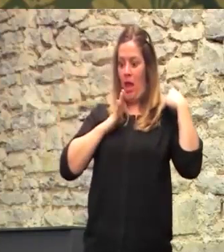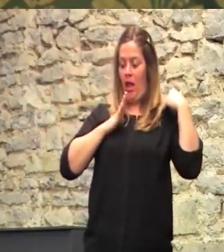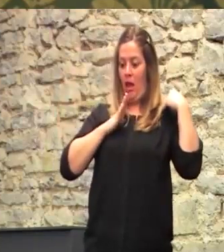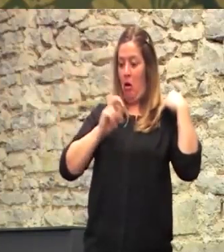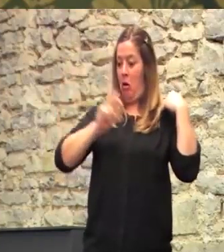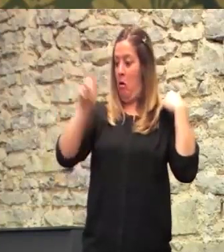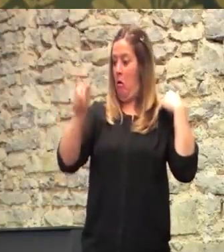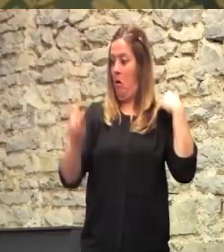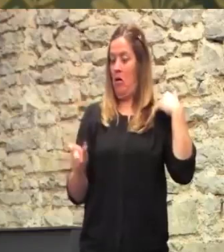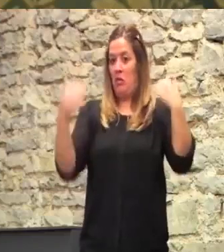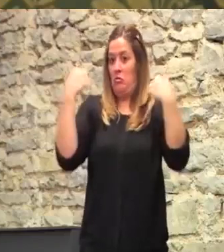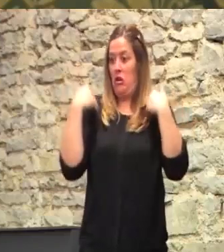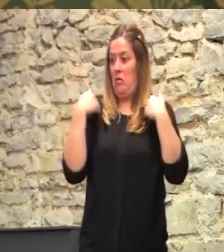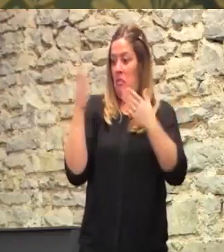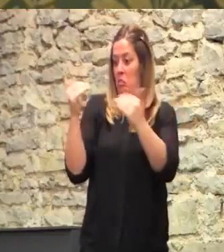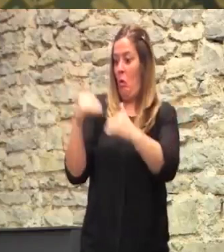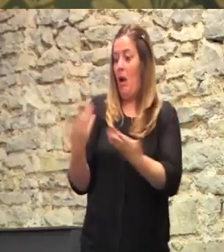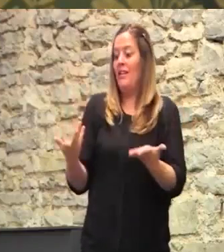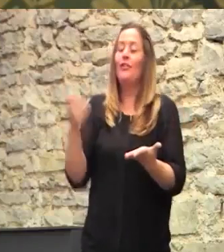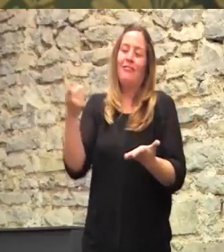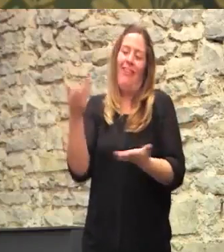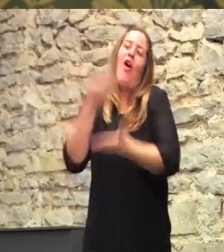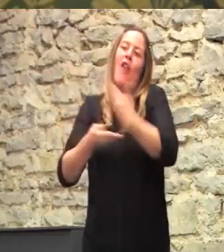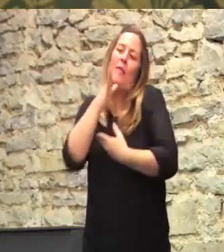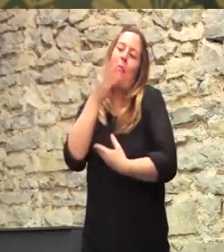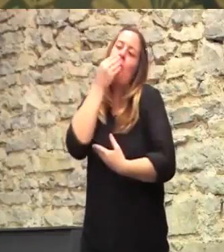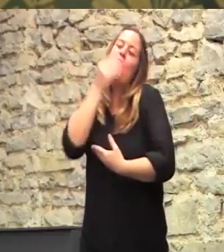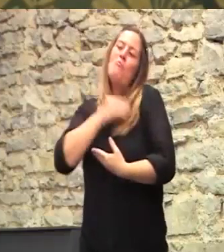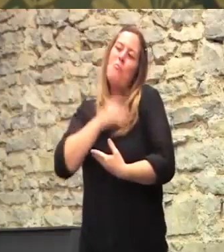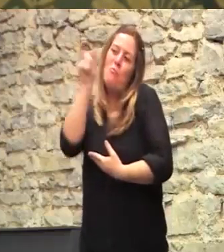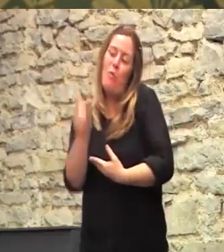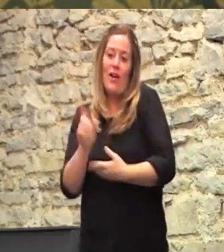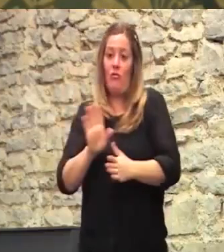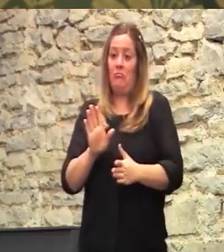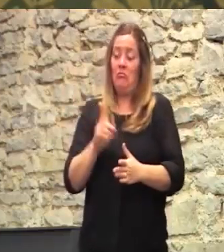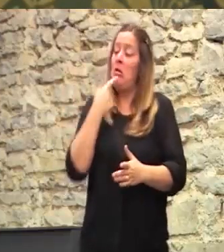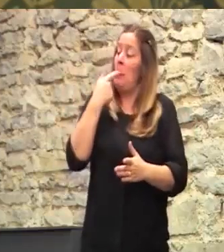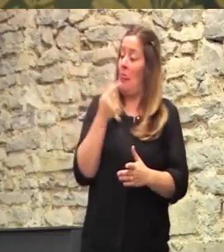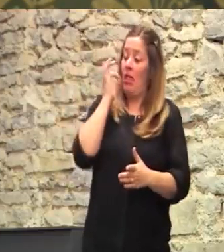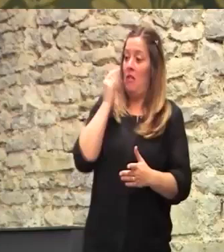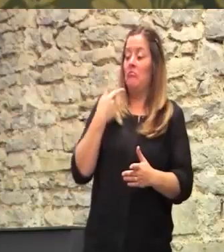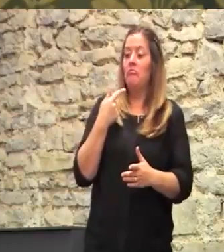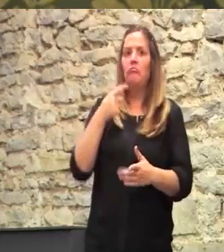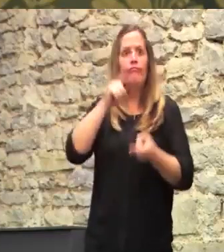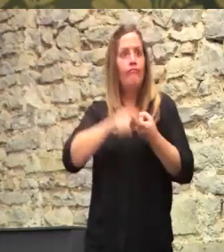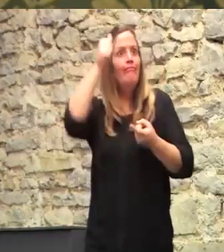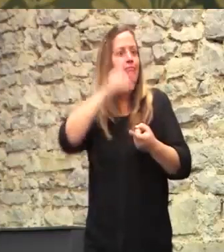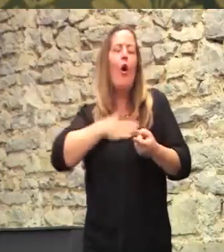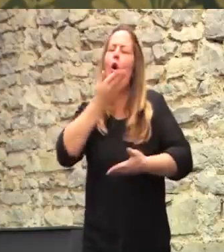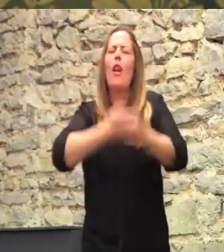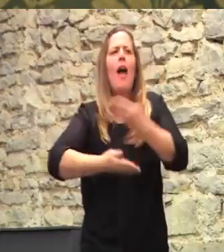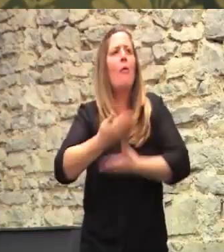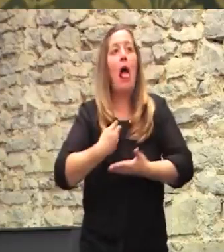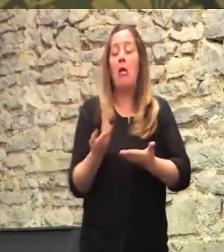colabora de bueno que es entonces que su marido era muy colaborador que sacaba a los chicos a